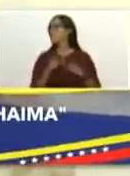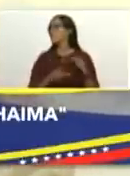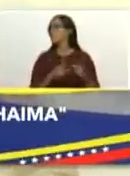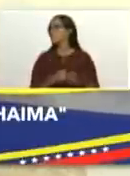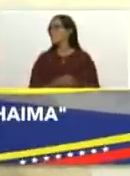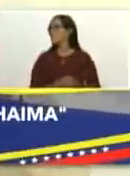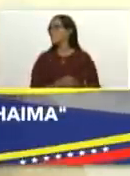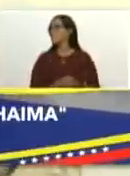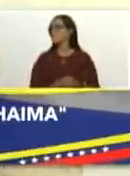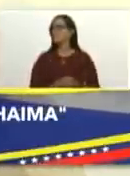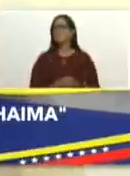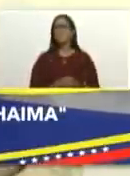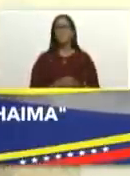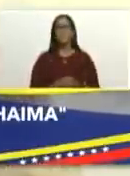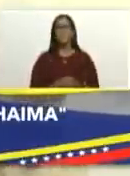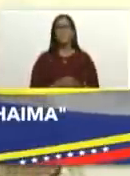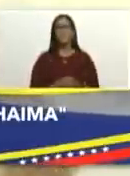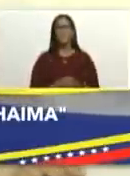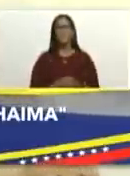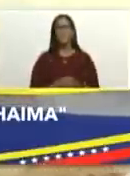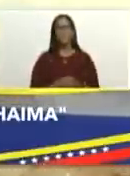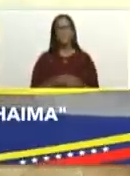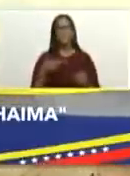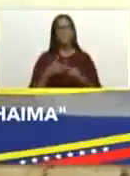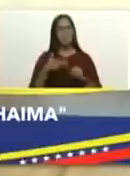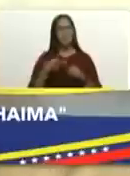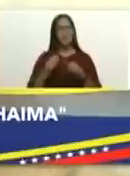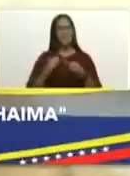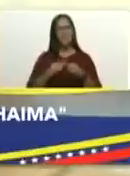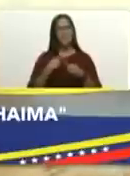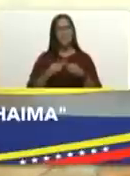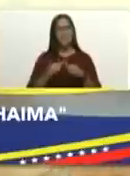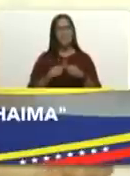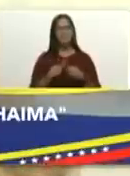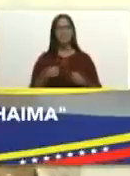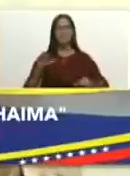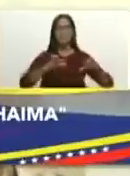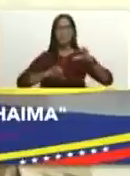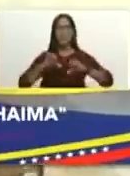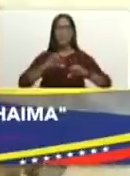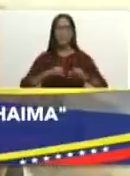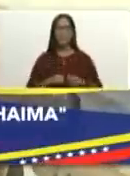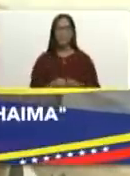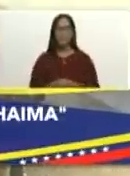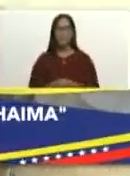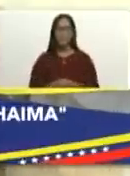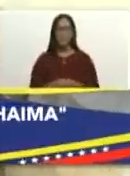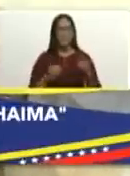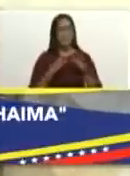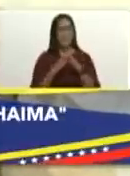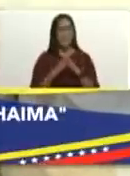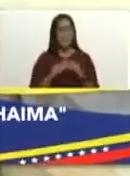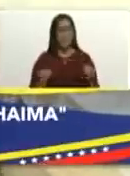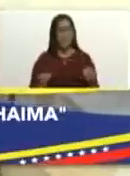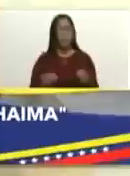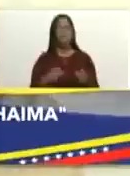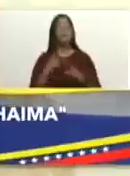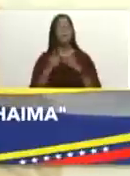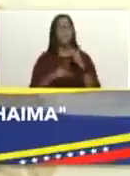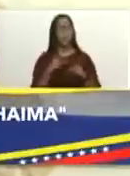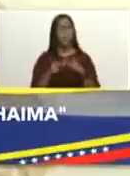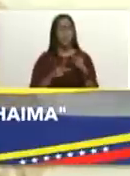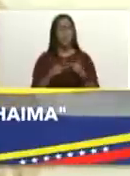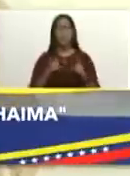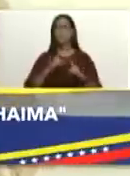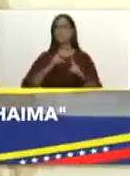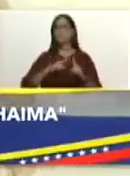país, petrolera, gasífera, de refinación, petroquímica, y que toda esa producción